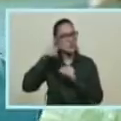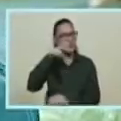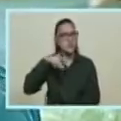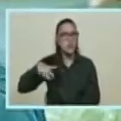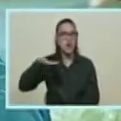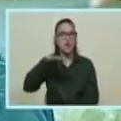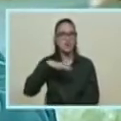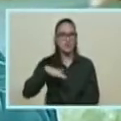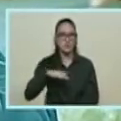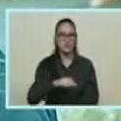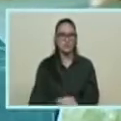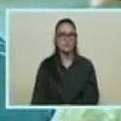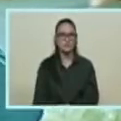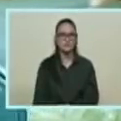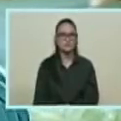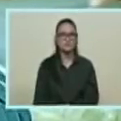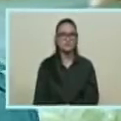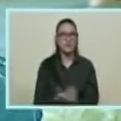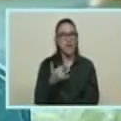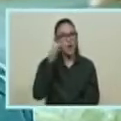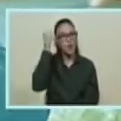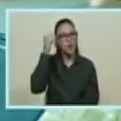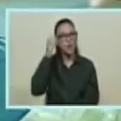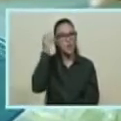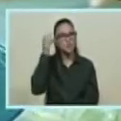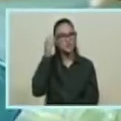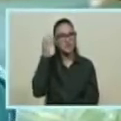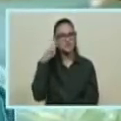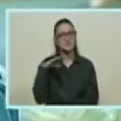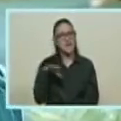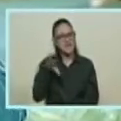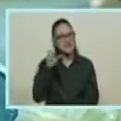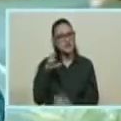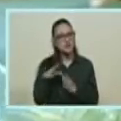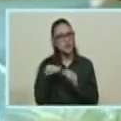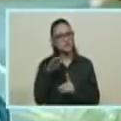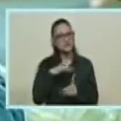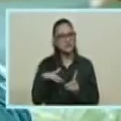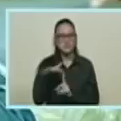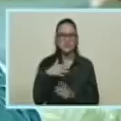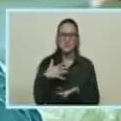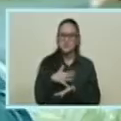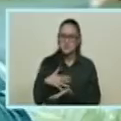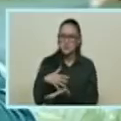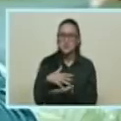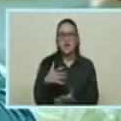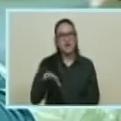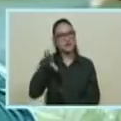pueblo tiene conciencia, entiende todas las circunstancias, vicisitudes.